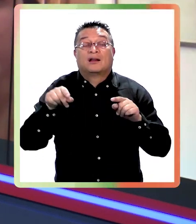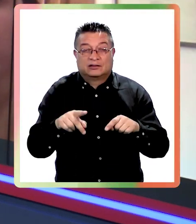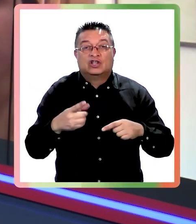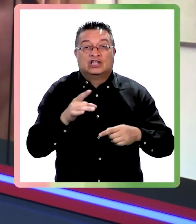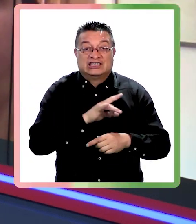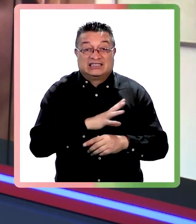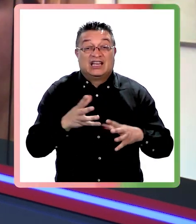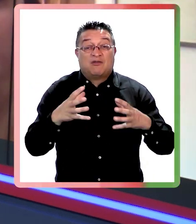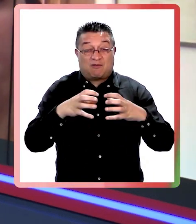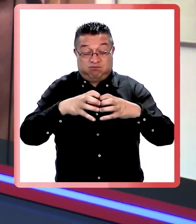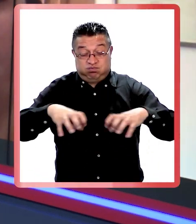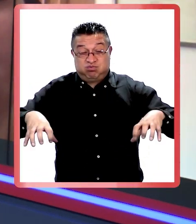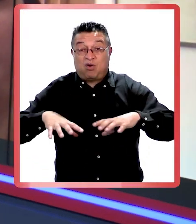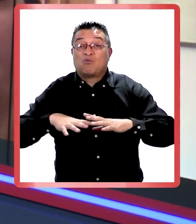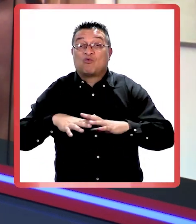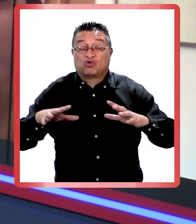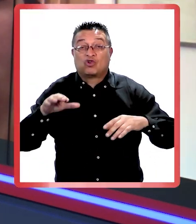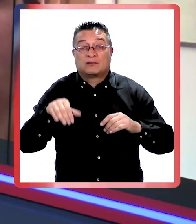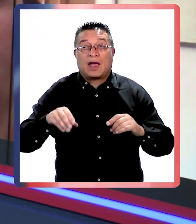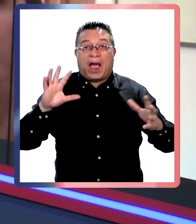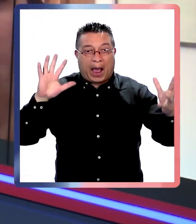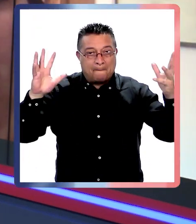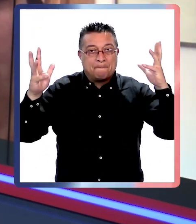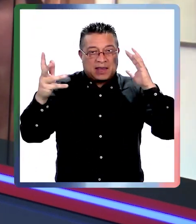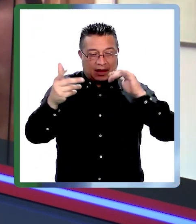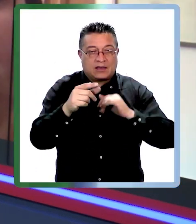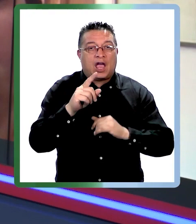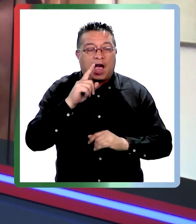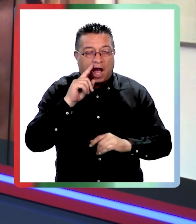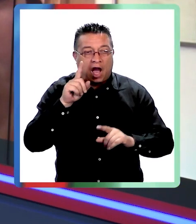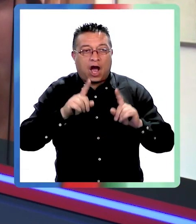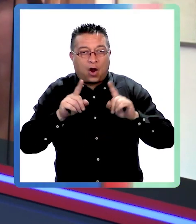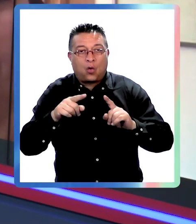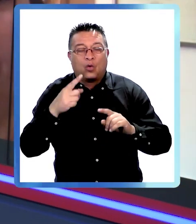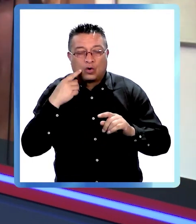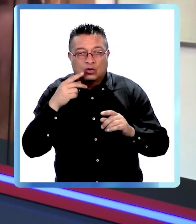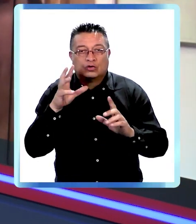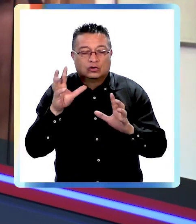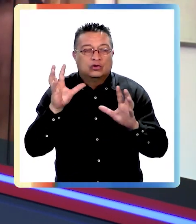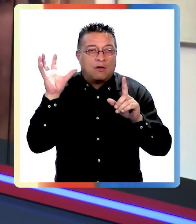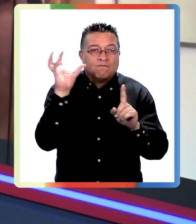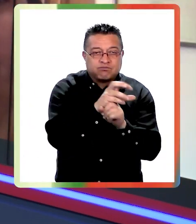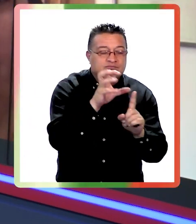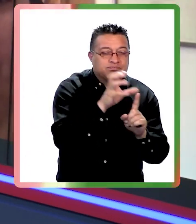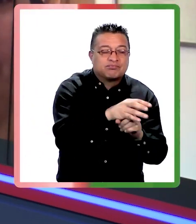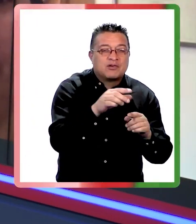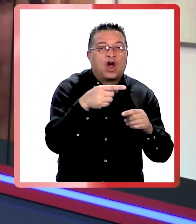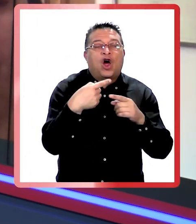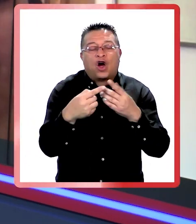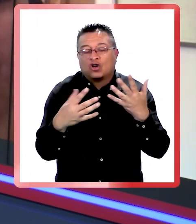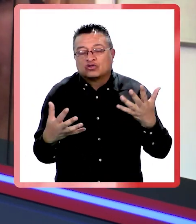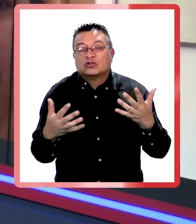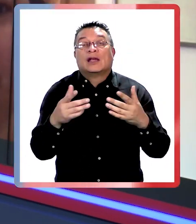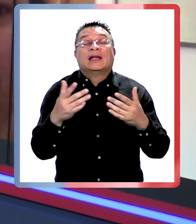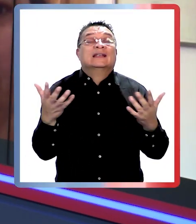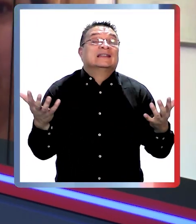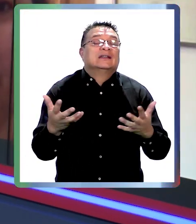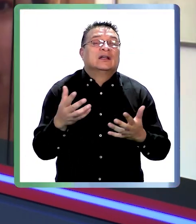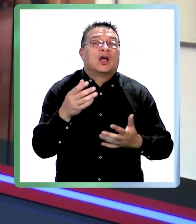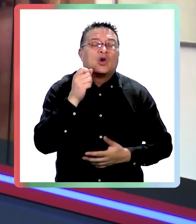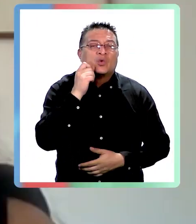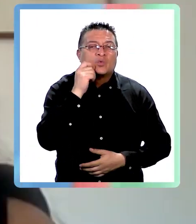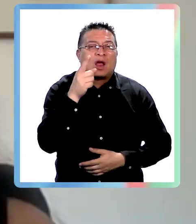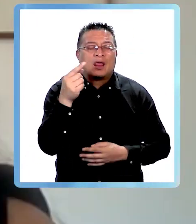de seguridad que enfrenta Chile, sino también por el ambiente donde se dan estas prácticas vigilantistas, ¿no? ¿Cuáles son esos puntos?